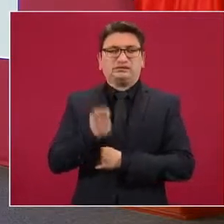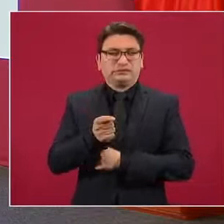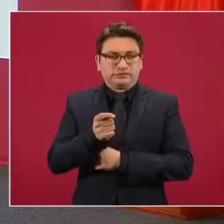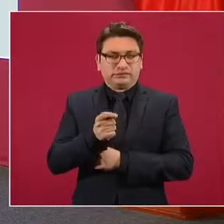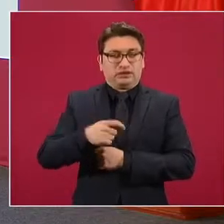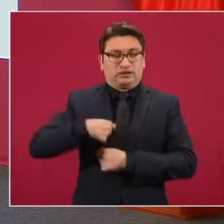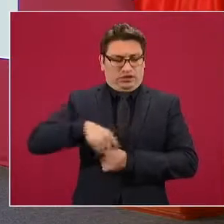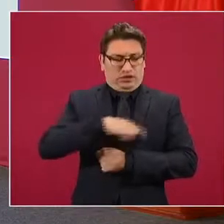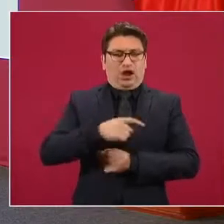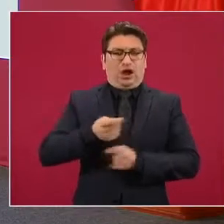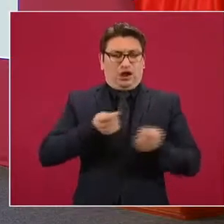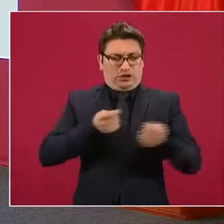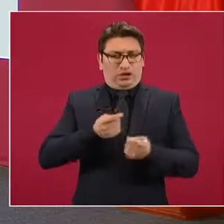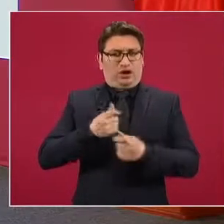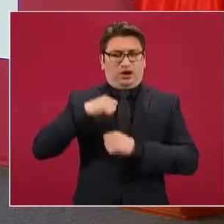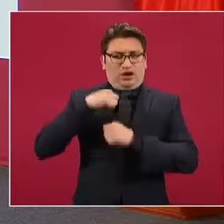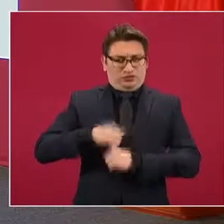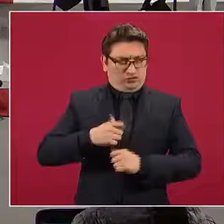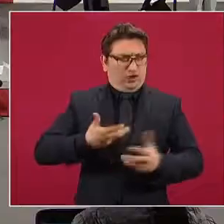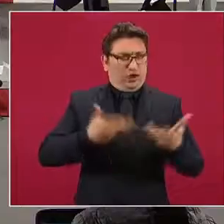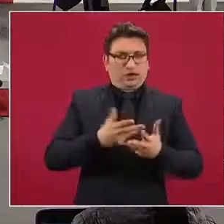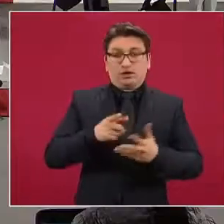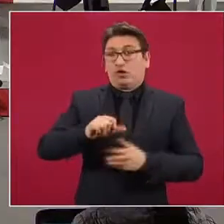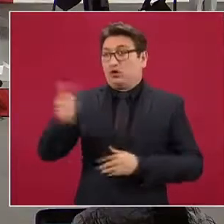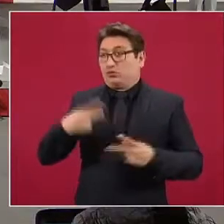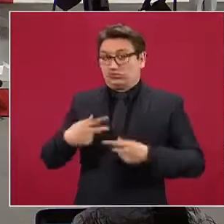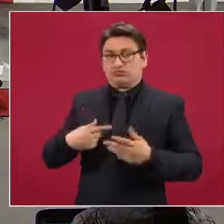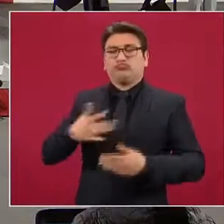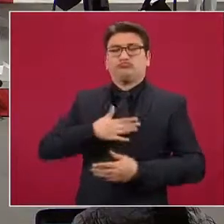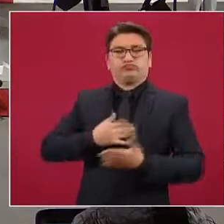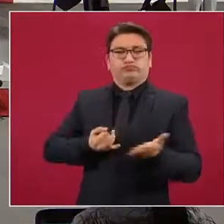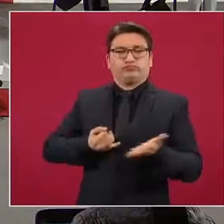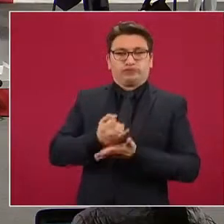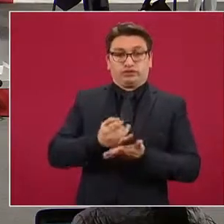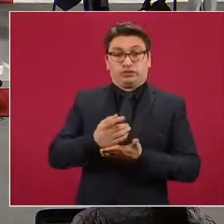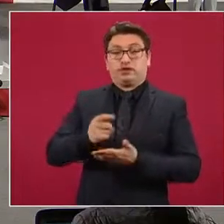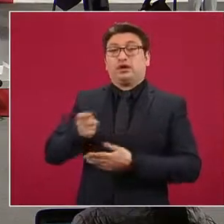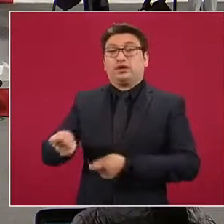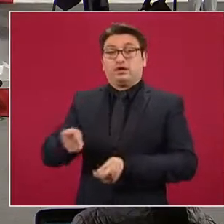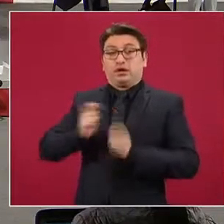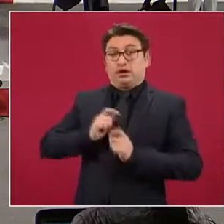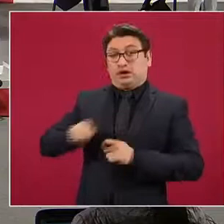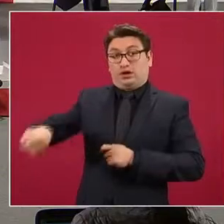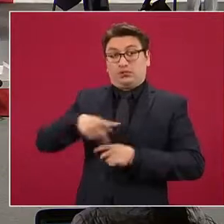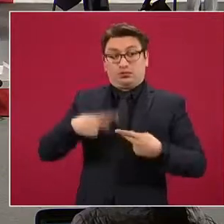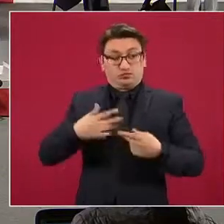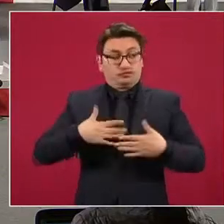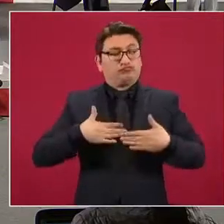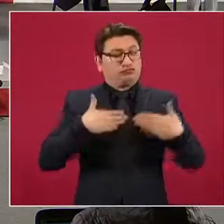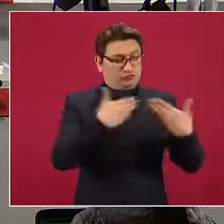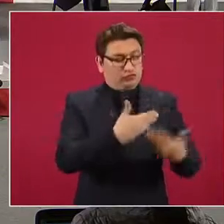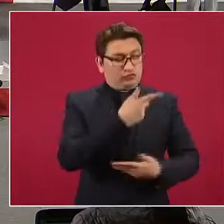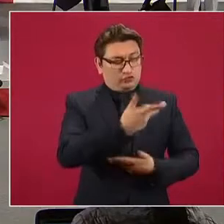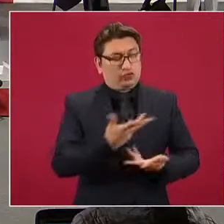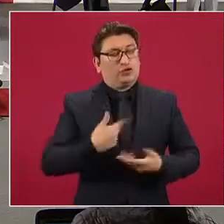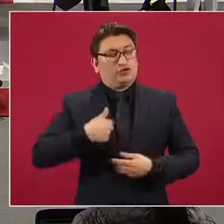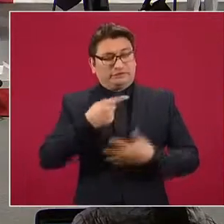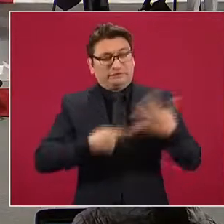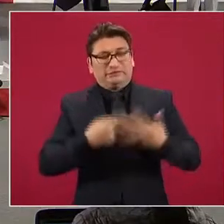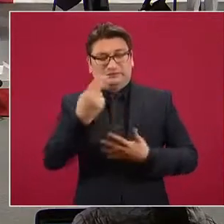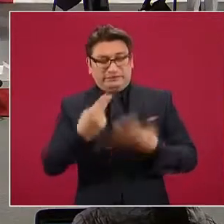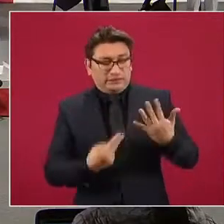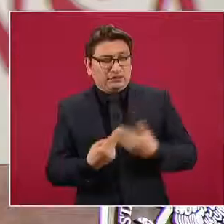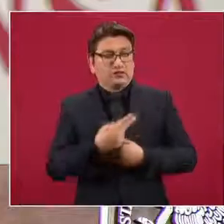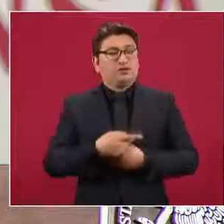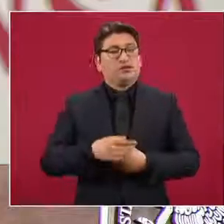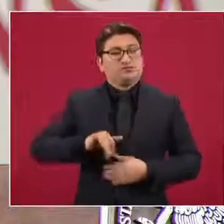en nombre de otros. La autoridad es la confianza que otros depositan en ti para que actúes en función de sus necesidades y